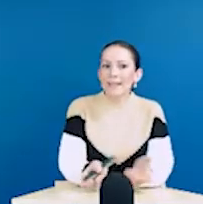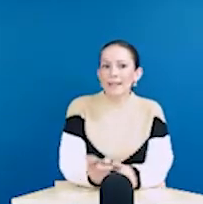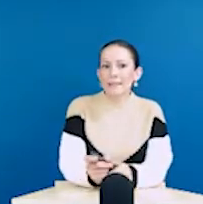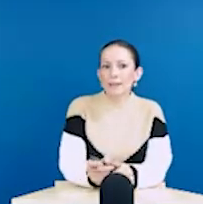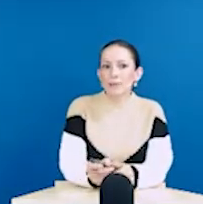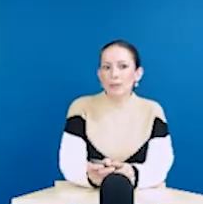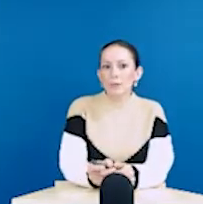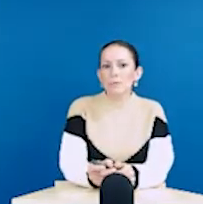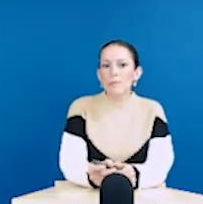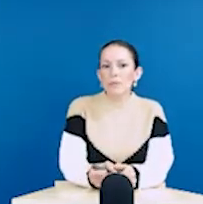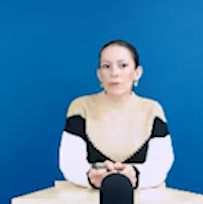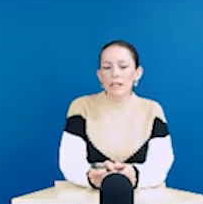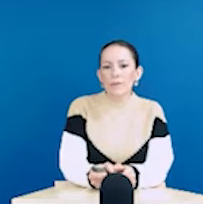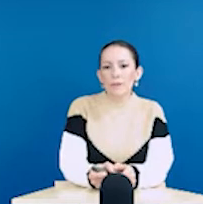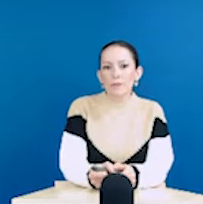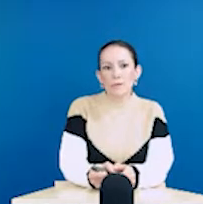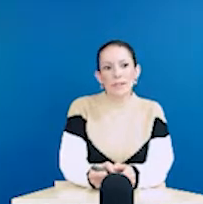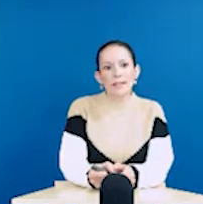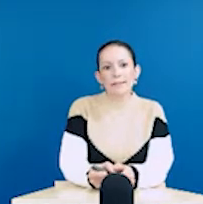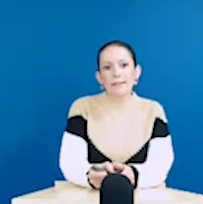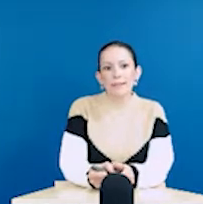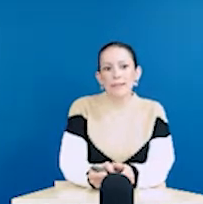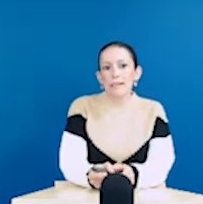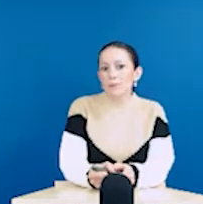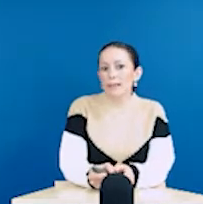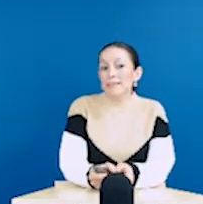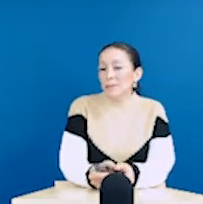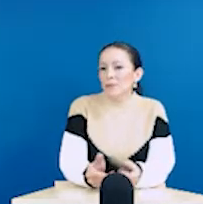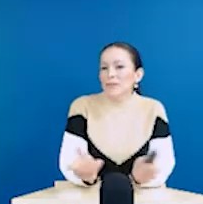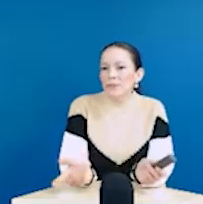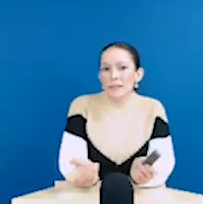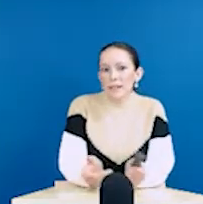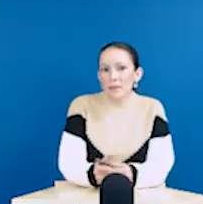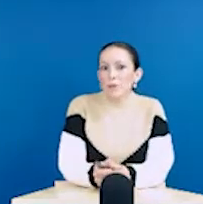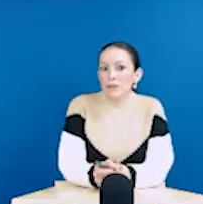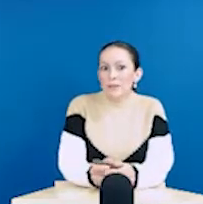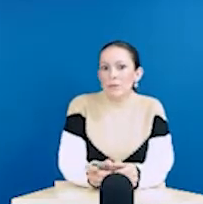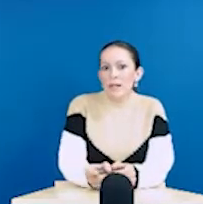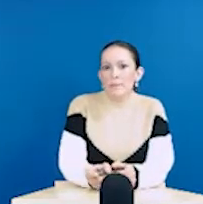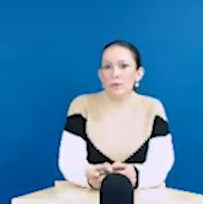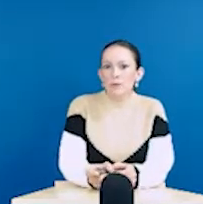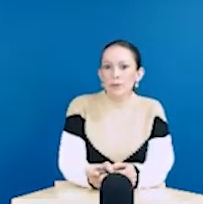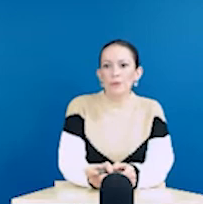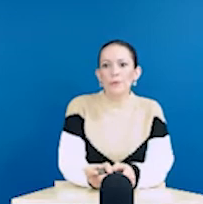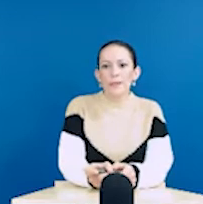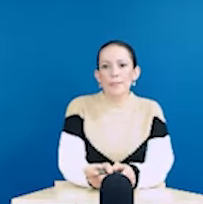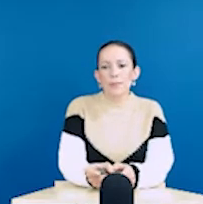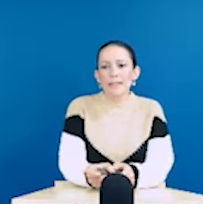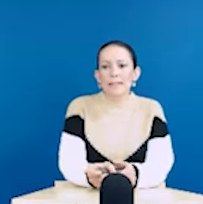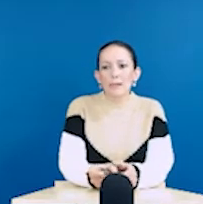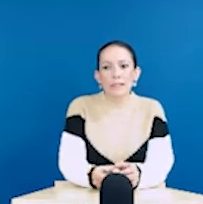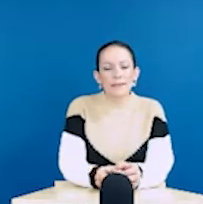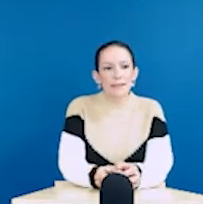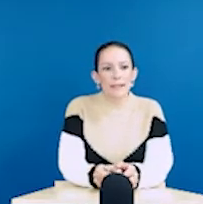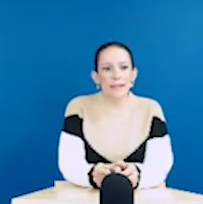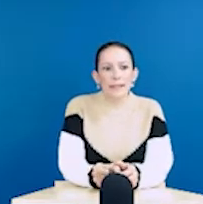catastrófica. ¿Qué quiere decir los conceptos bibliográficos según el cáncer? Es un crecimiento desordenado o tisular producido por